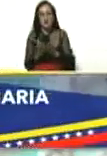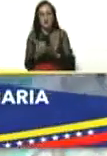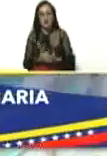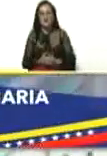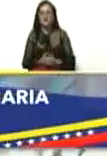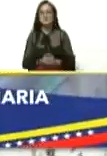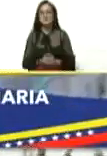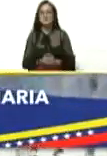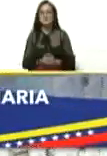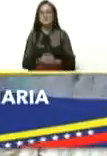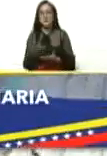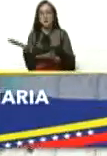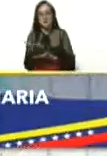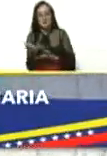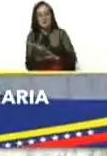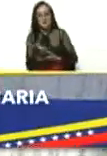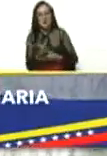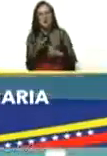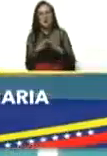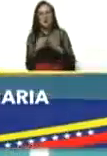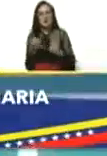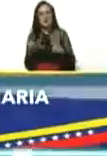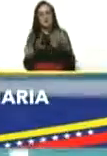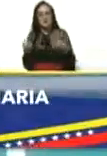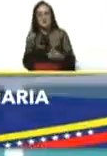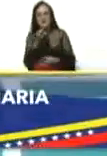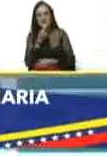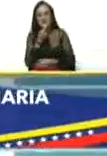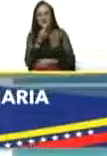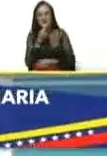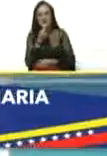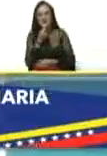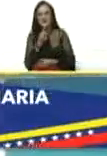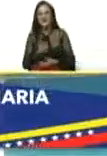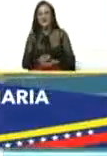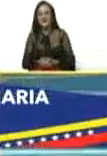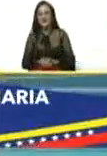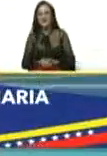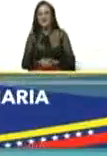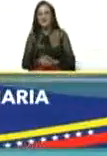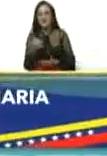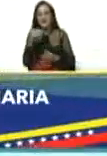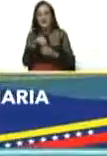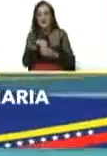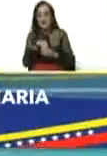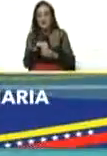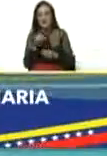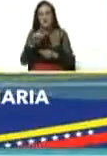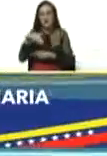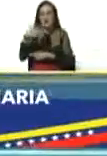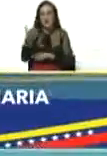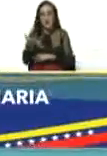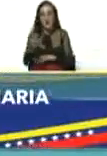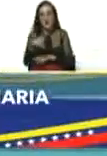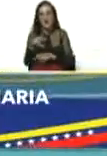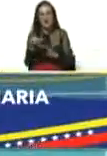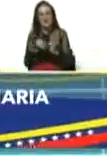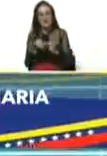ha desmalezado todas las áreas verdes y sus adyacencias, tanto internas como las adyacentes a la